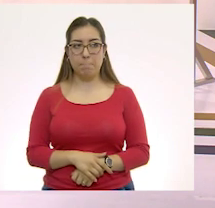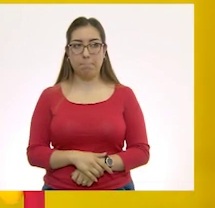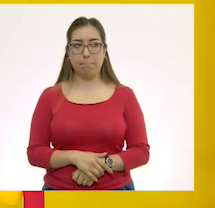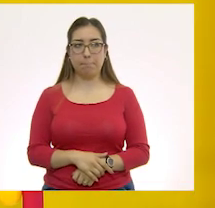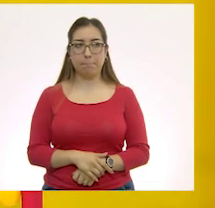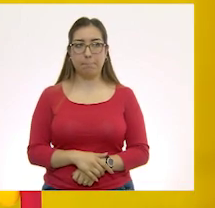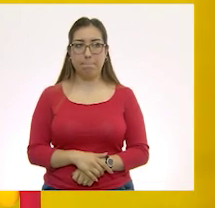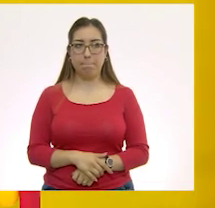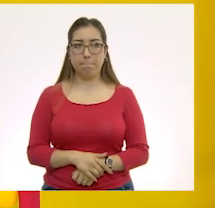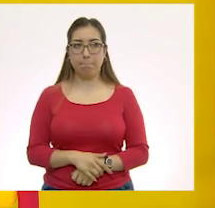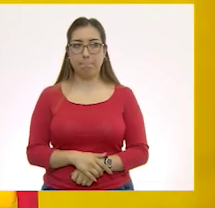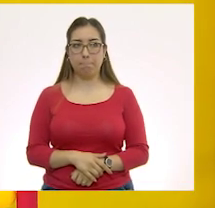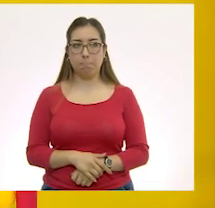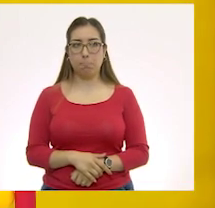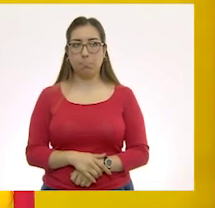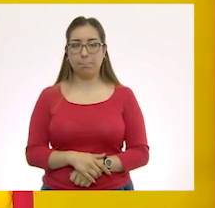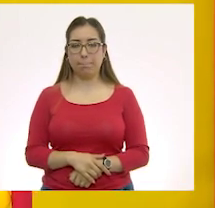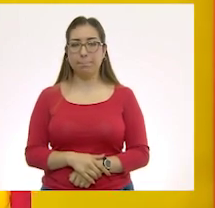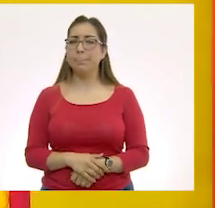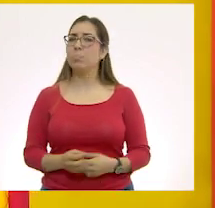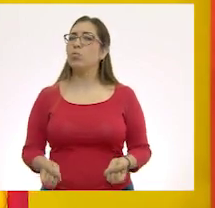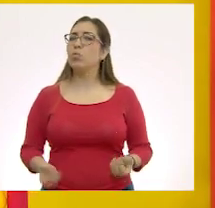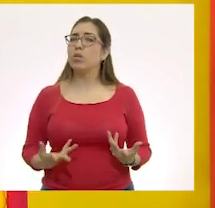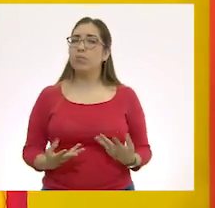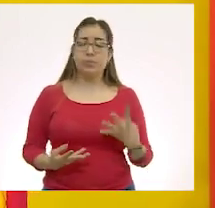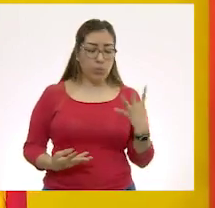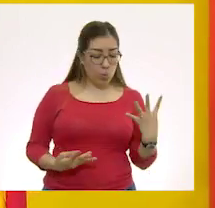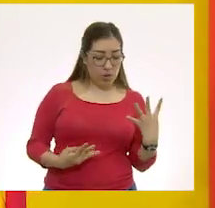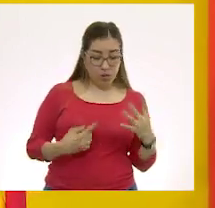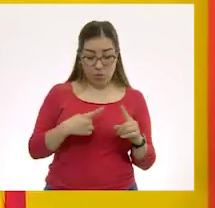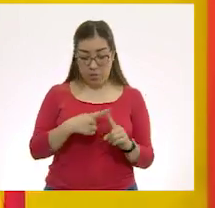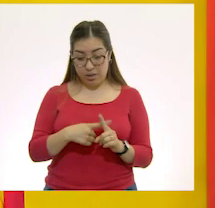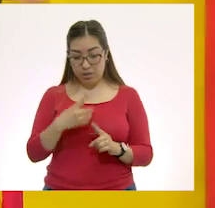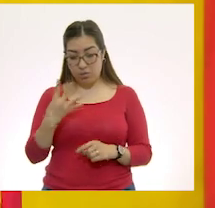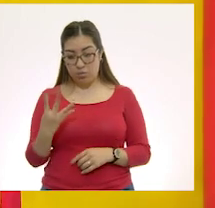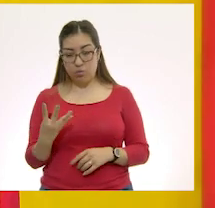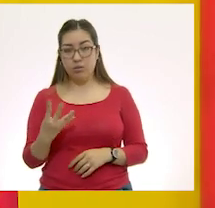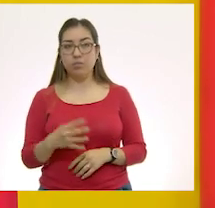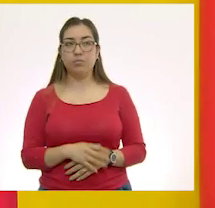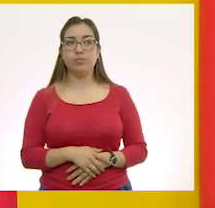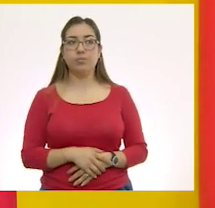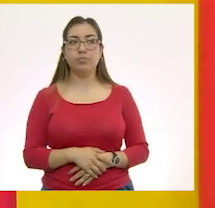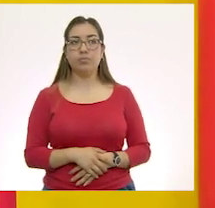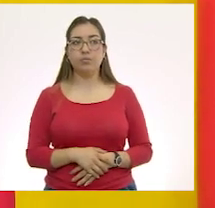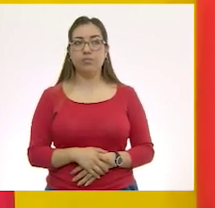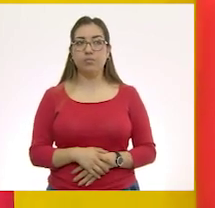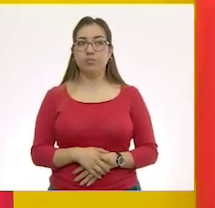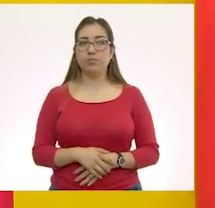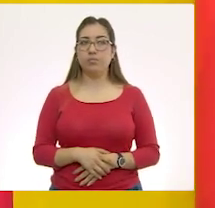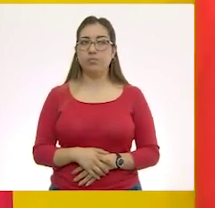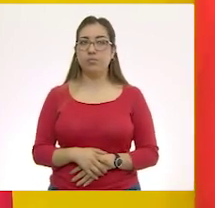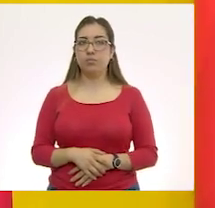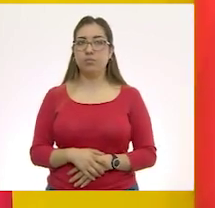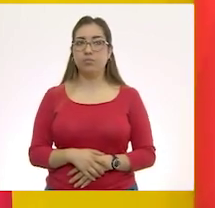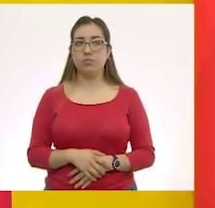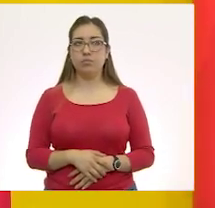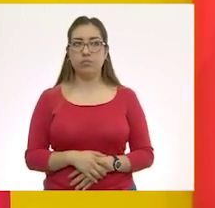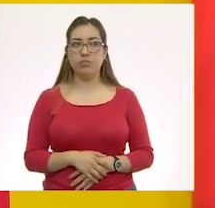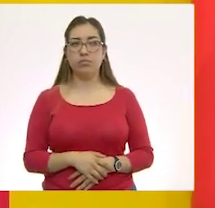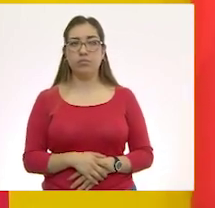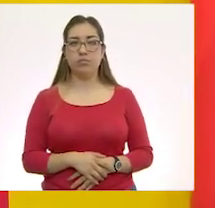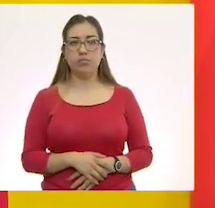1234 si cuánto es 44 o hacemos un brinco de 4 cuánto va a ser en qué número vas a